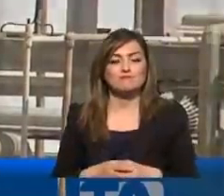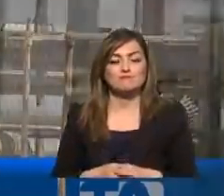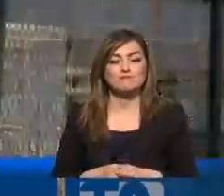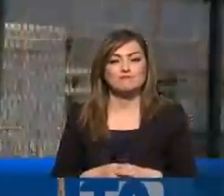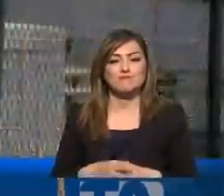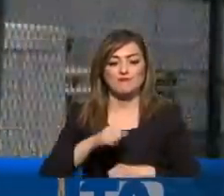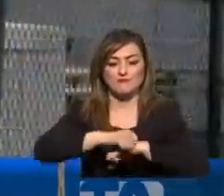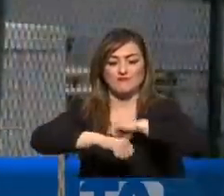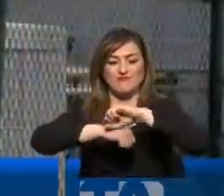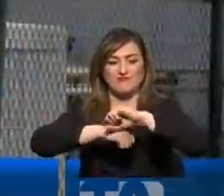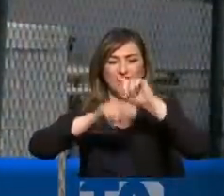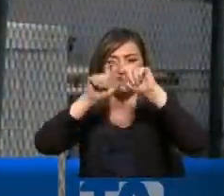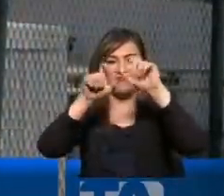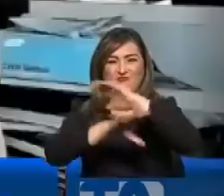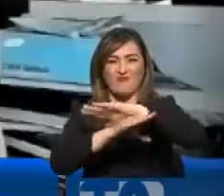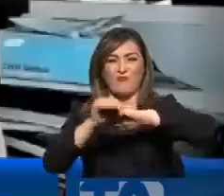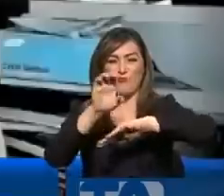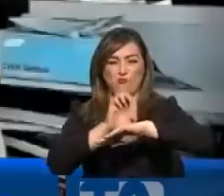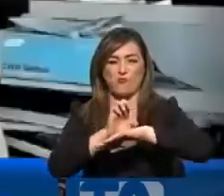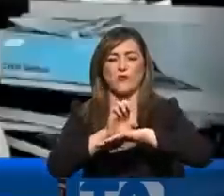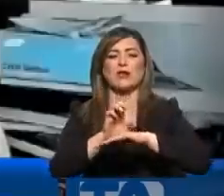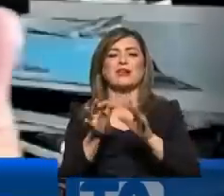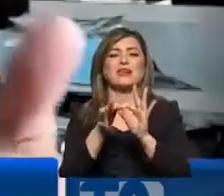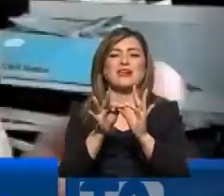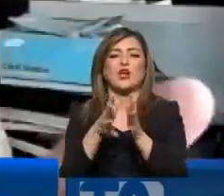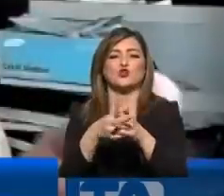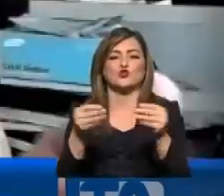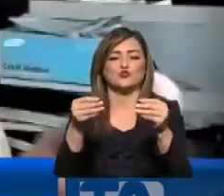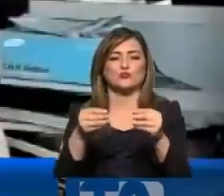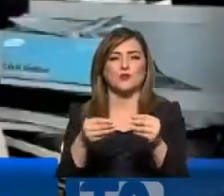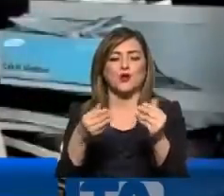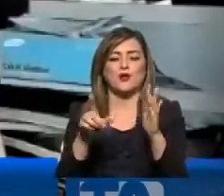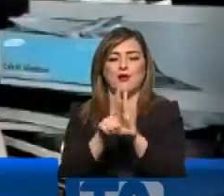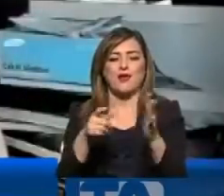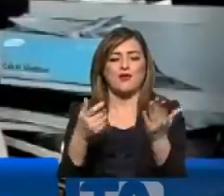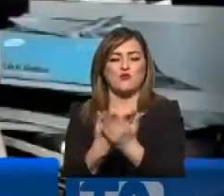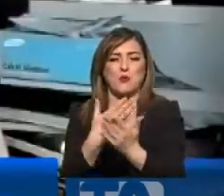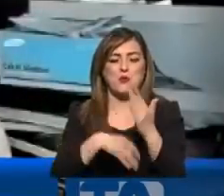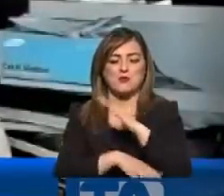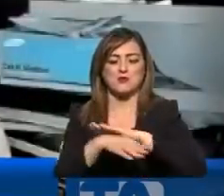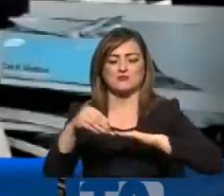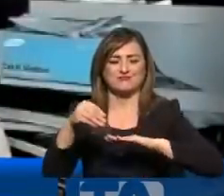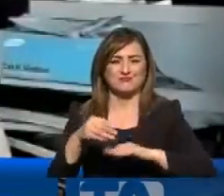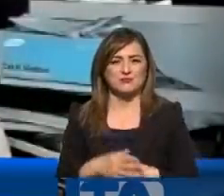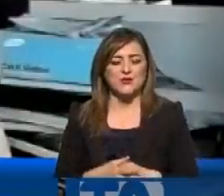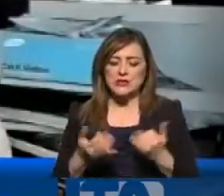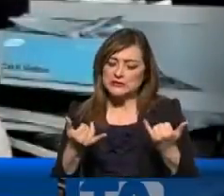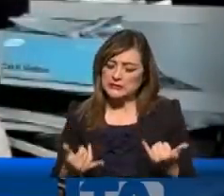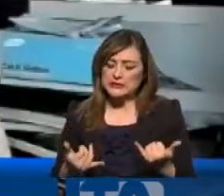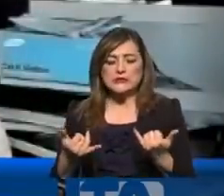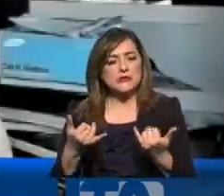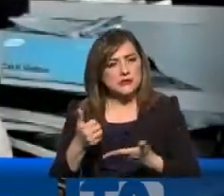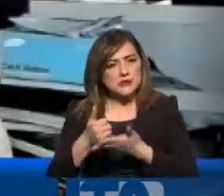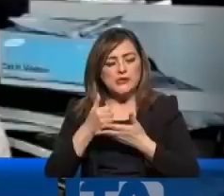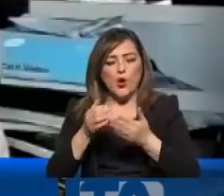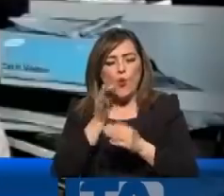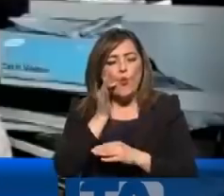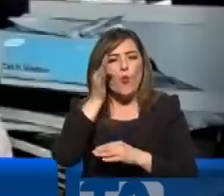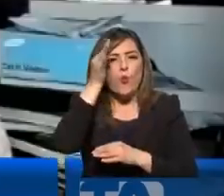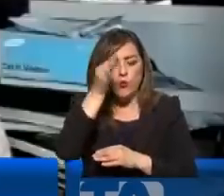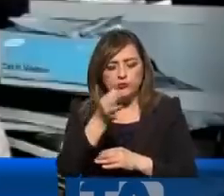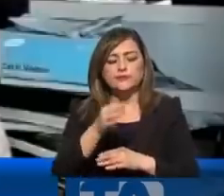sistema estructural de la empresa estatal. Orientar una política petrolera ya de mediano y largo plazo que sea coherente con